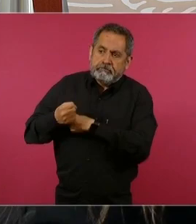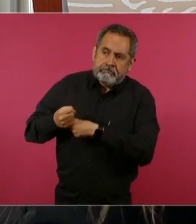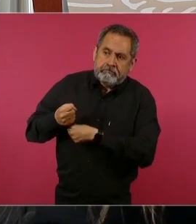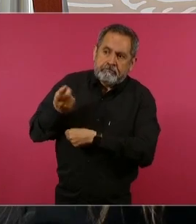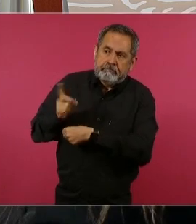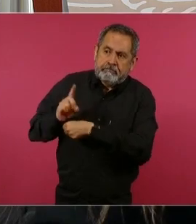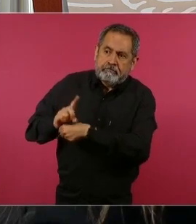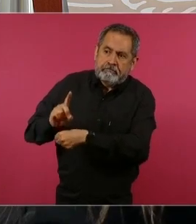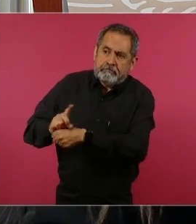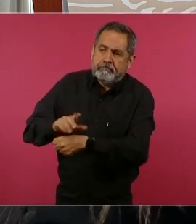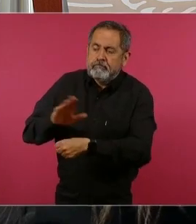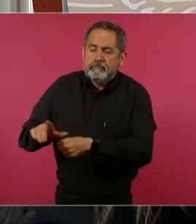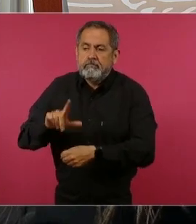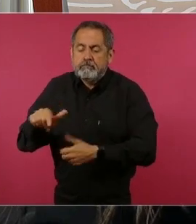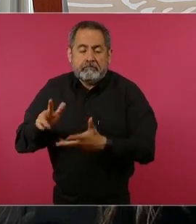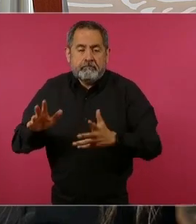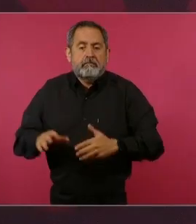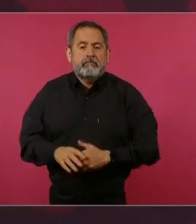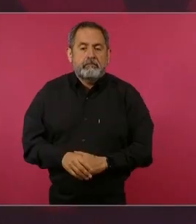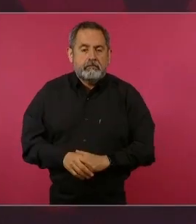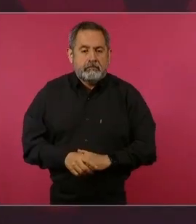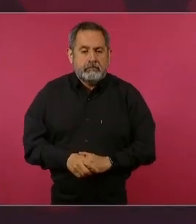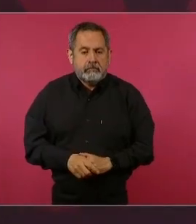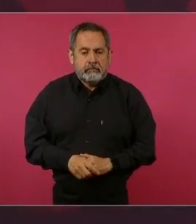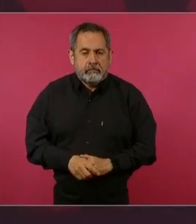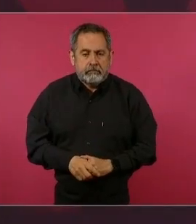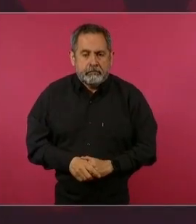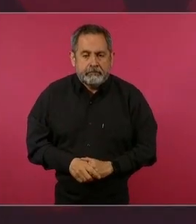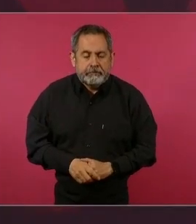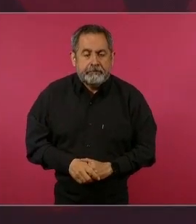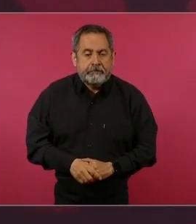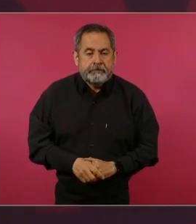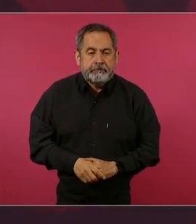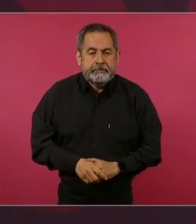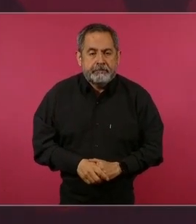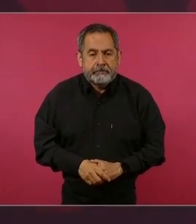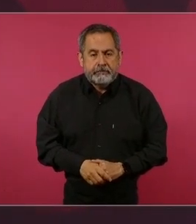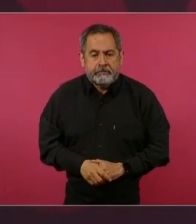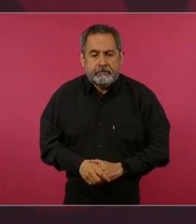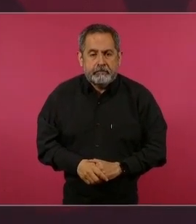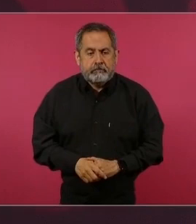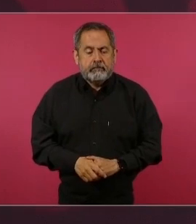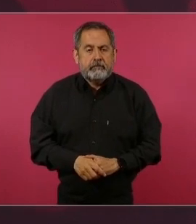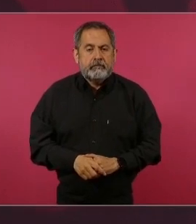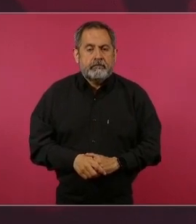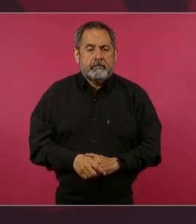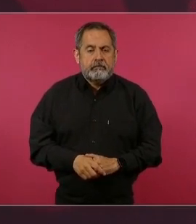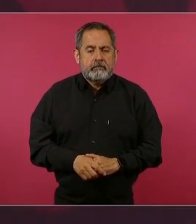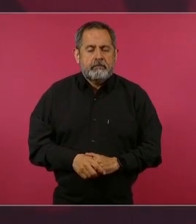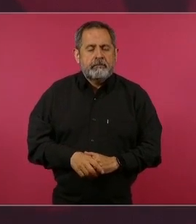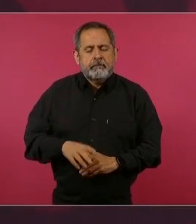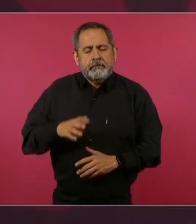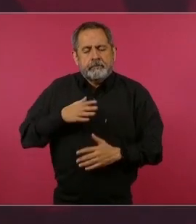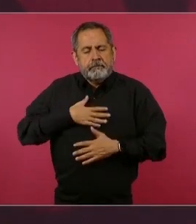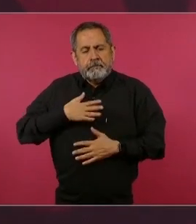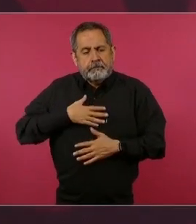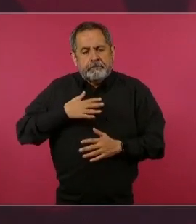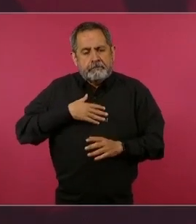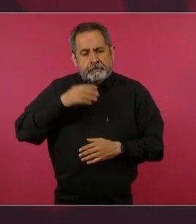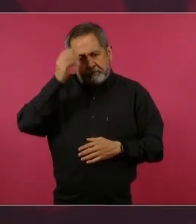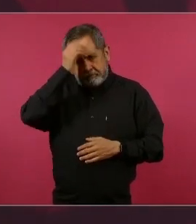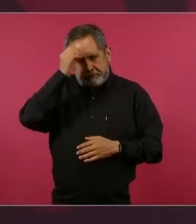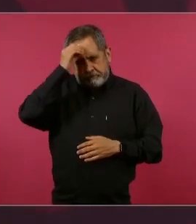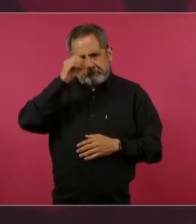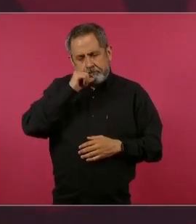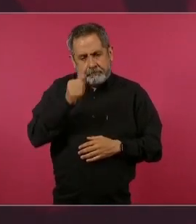después del incidente? Bueno, yo no voy a emitir una opinión